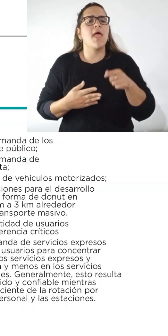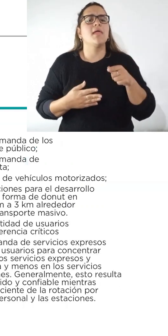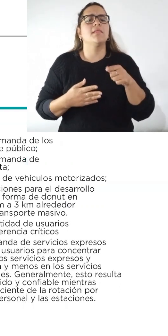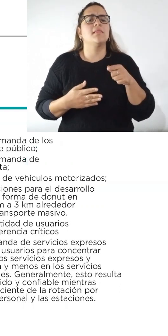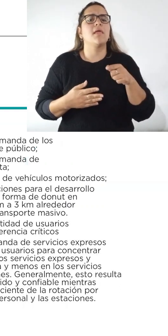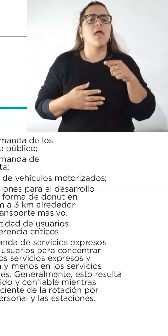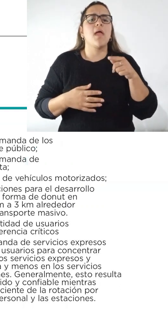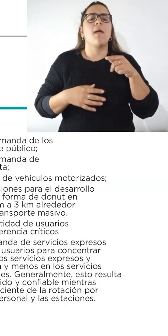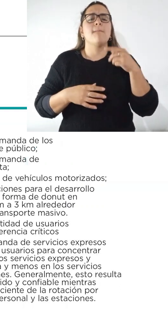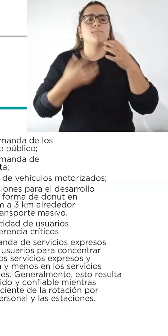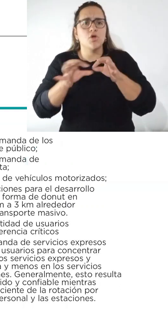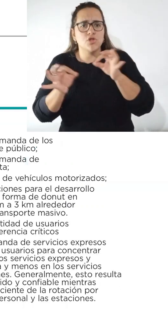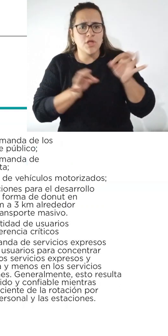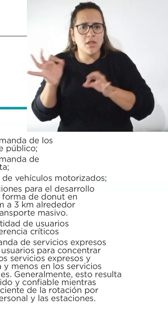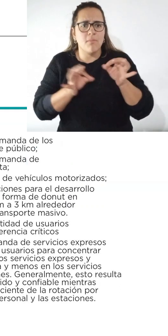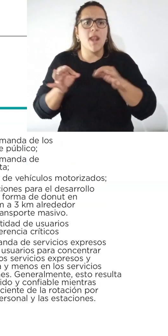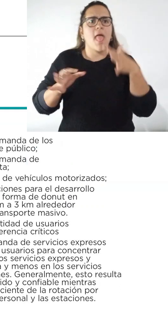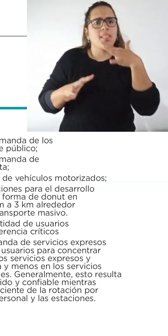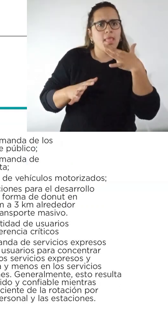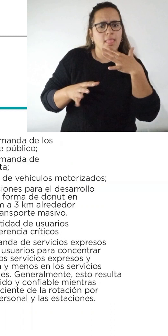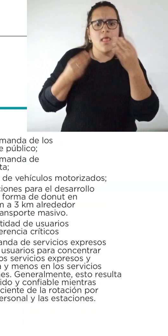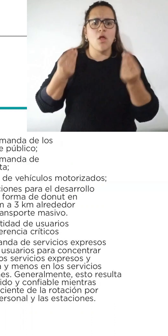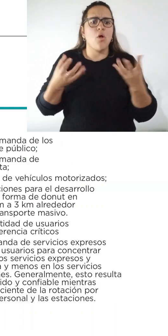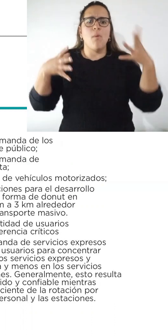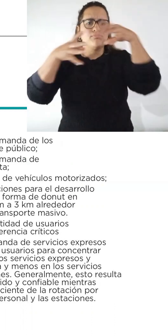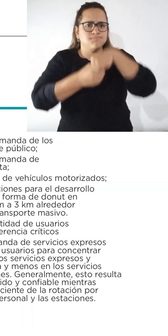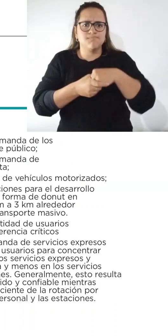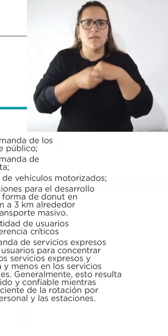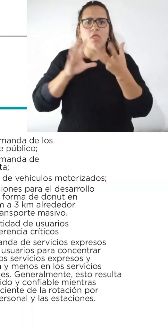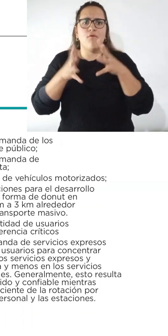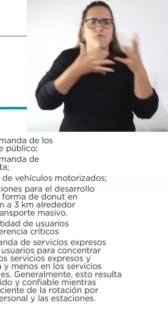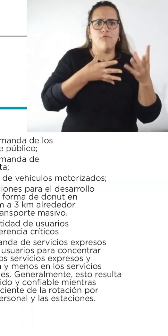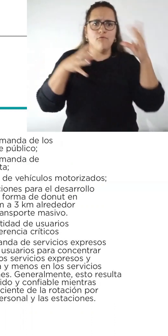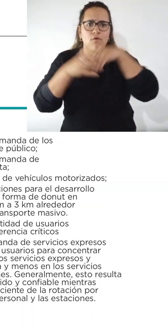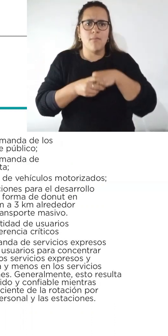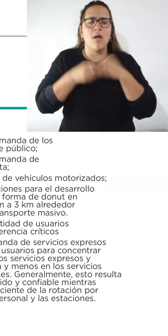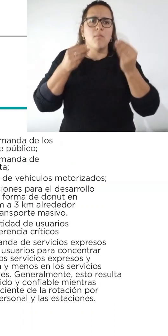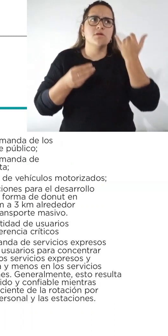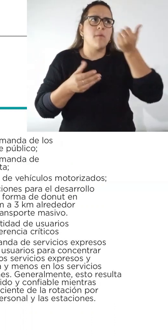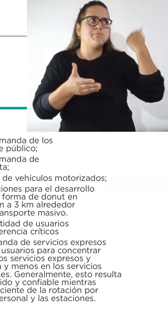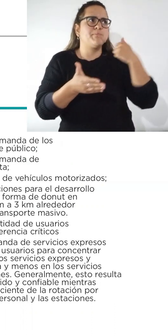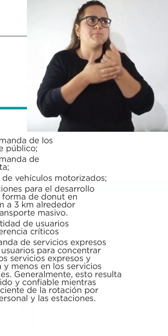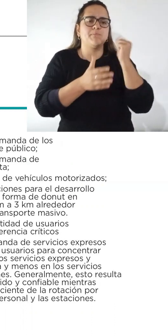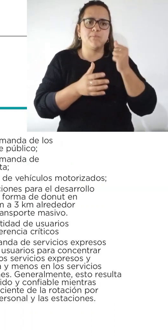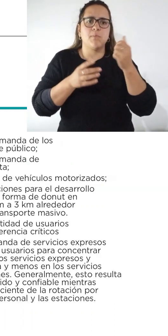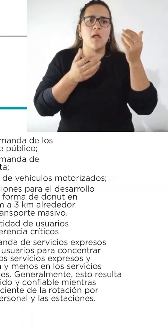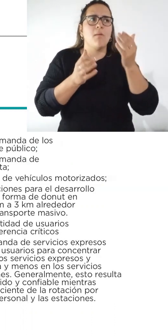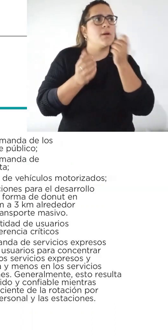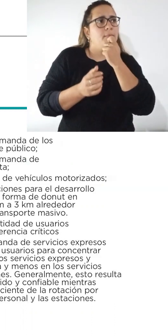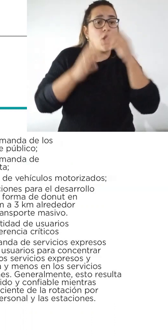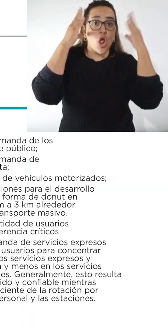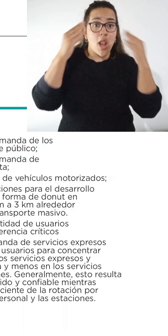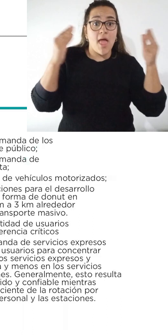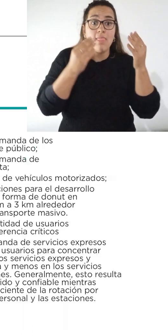Entonces, para este proyecto también fue muy importante entender cómo funciona esa integración entre esos dos modos y es algo que se ha venido estudiando en